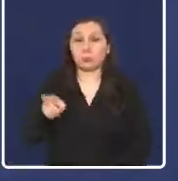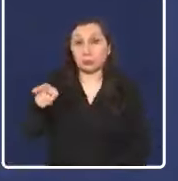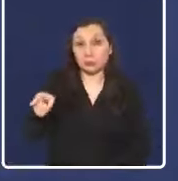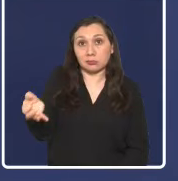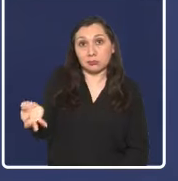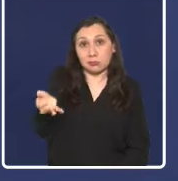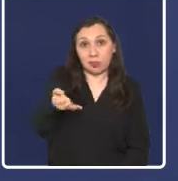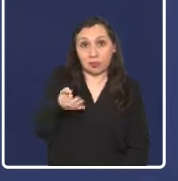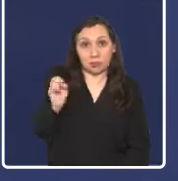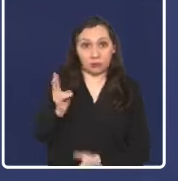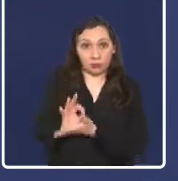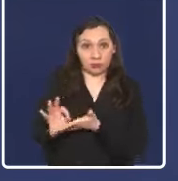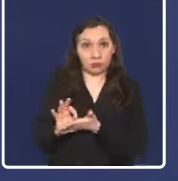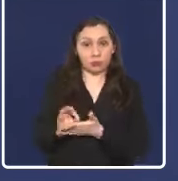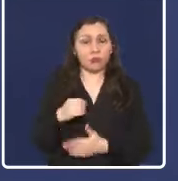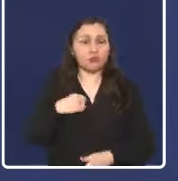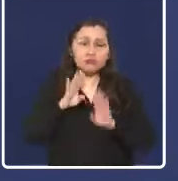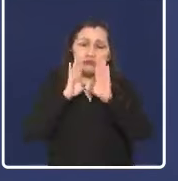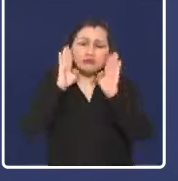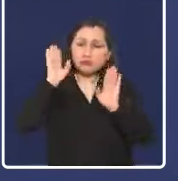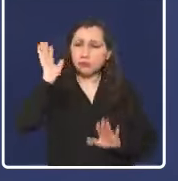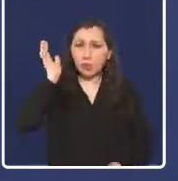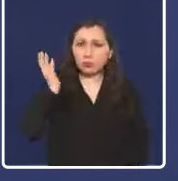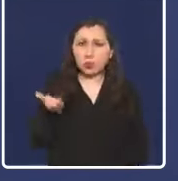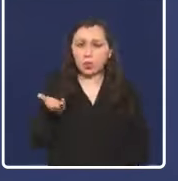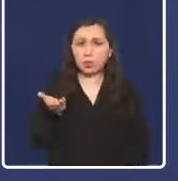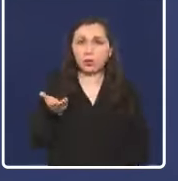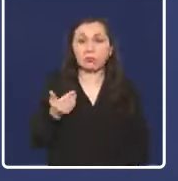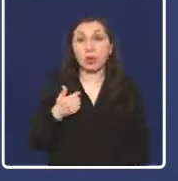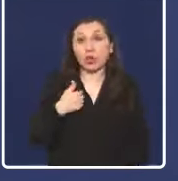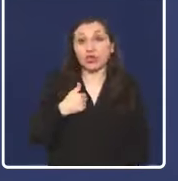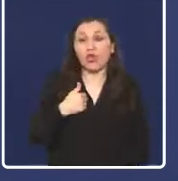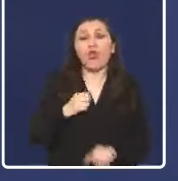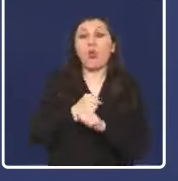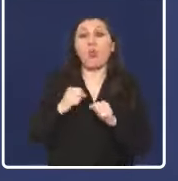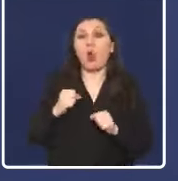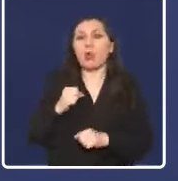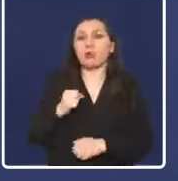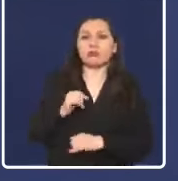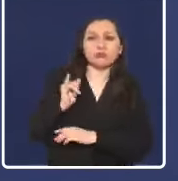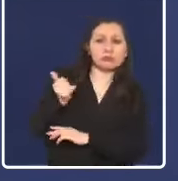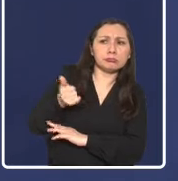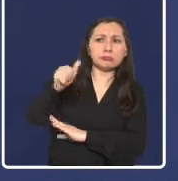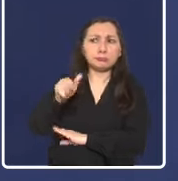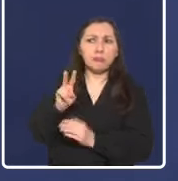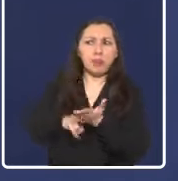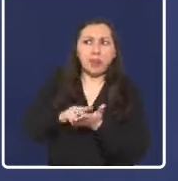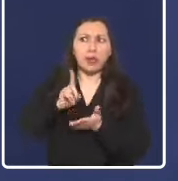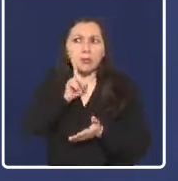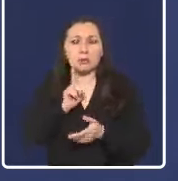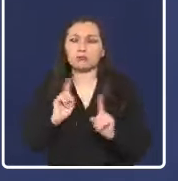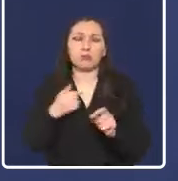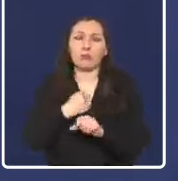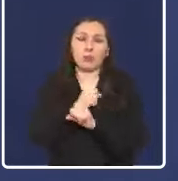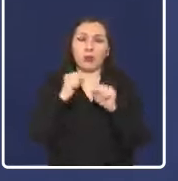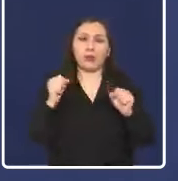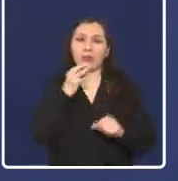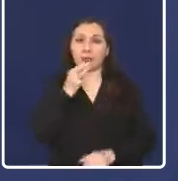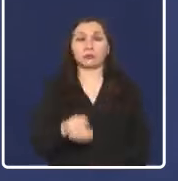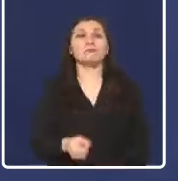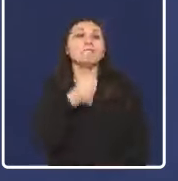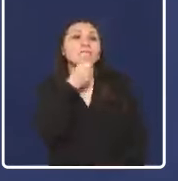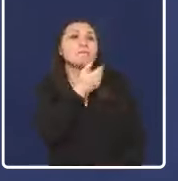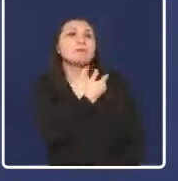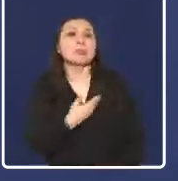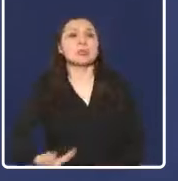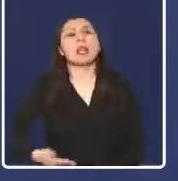plantea que es inocente, pero no me corresponde a mí hacer un juicio respecto a aquello. Presidente, también